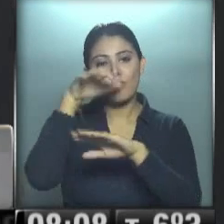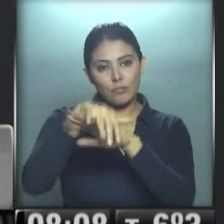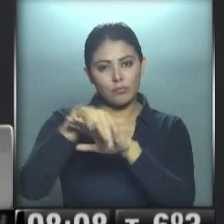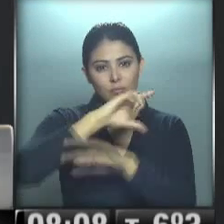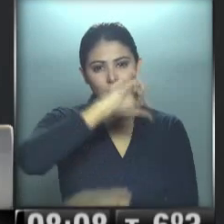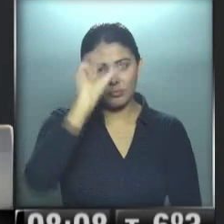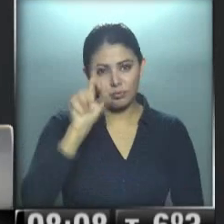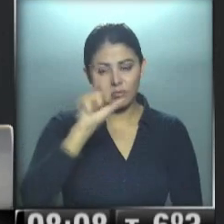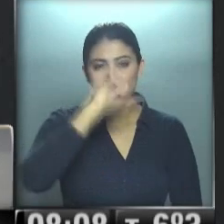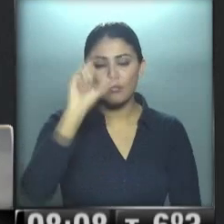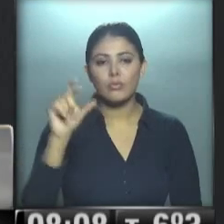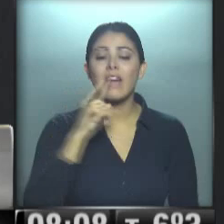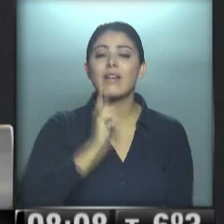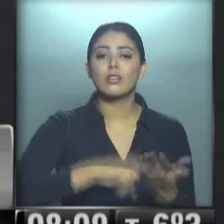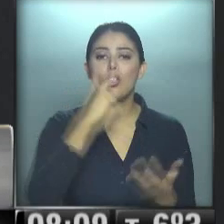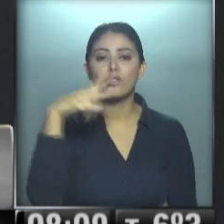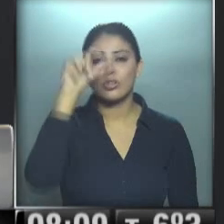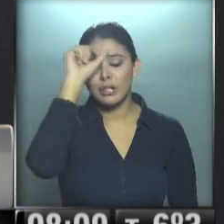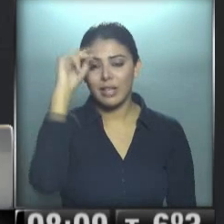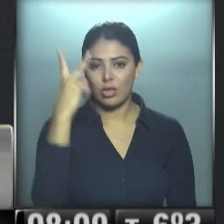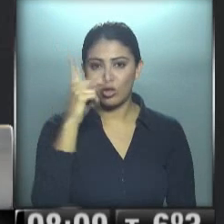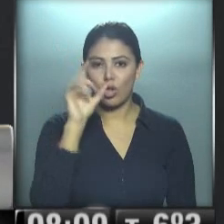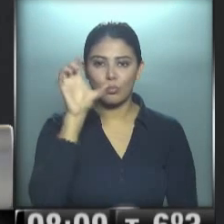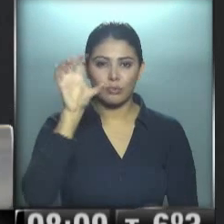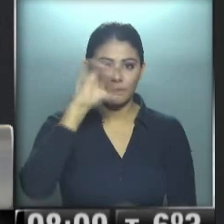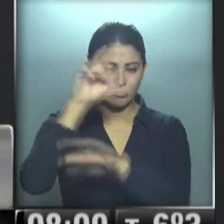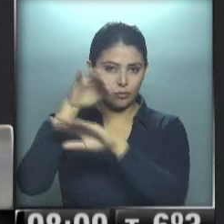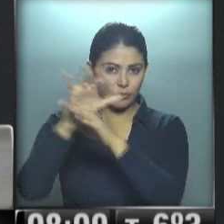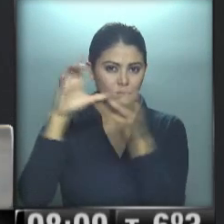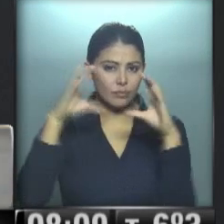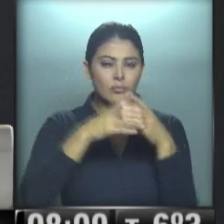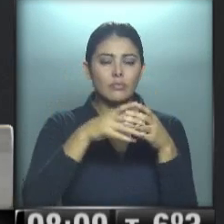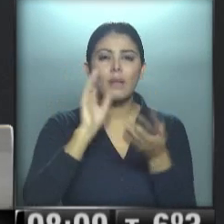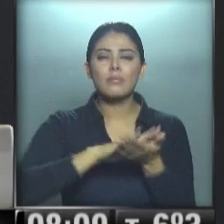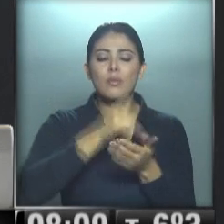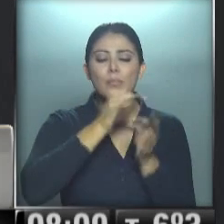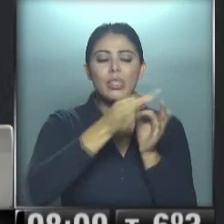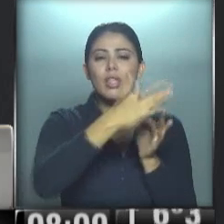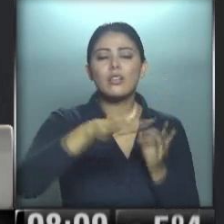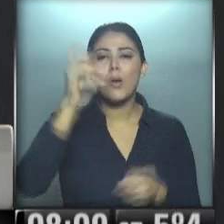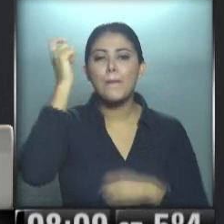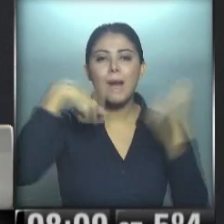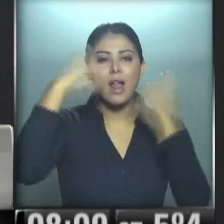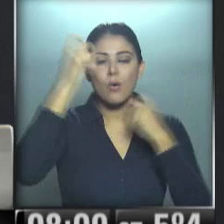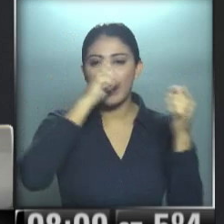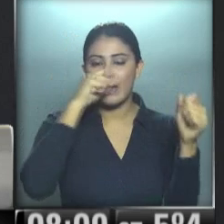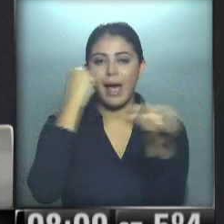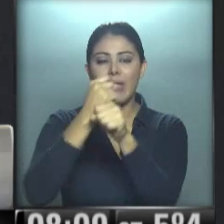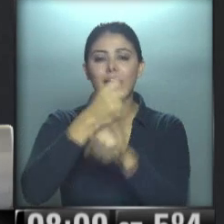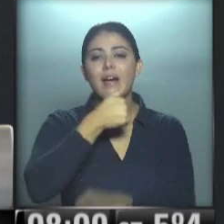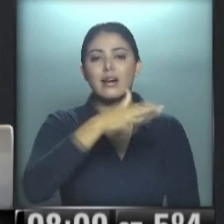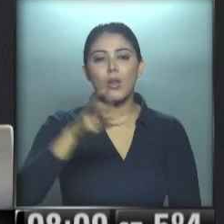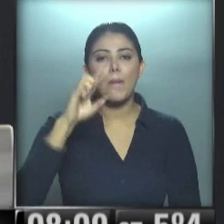262 principalmente esa emergencia se da en la zona ribereña de la del río paraguay hasta el río pilcomayo